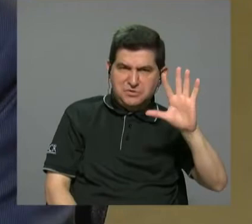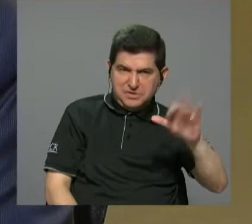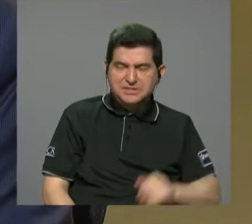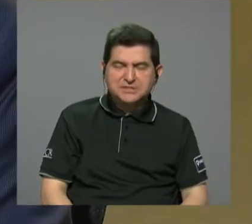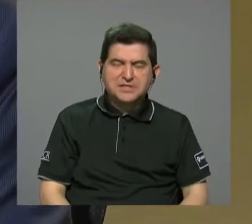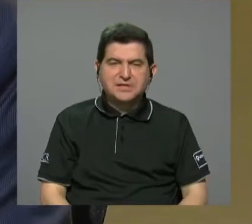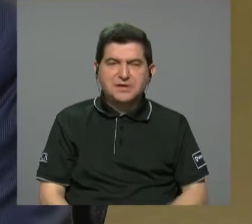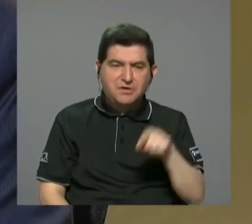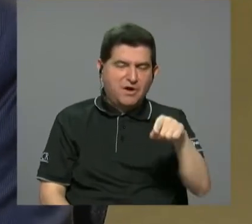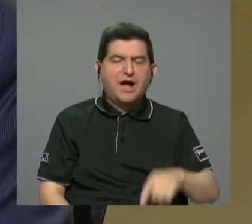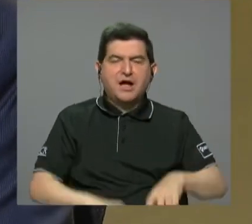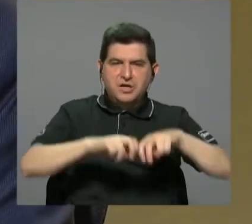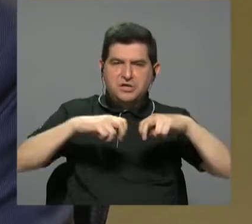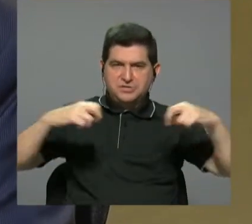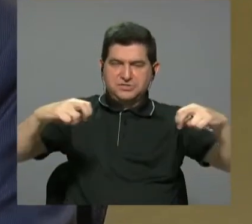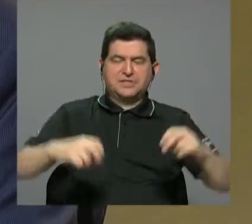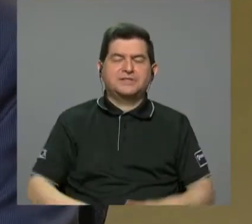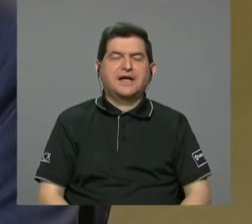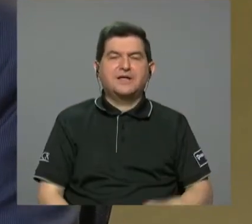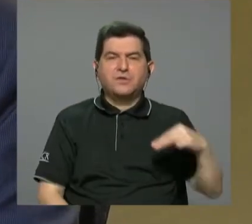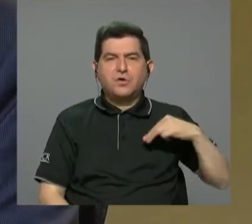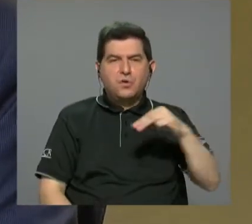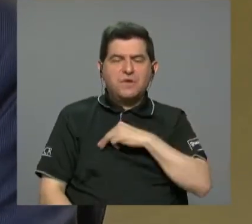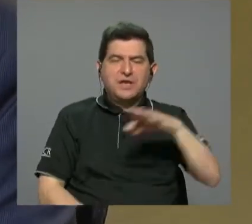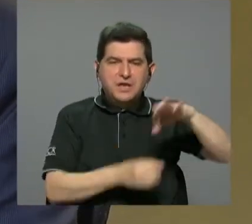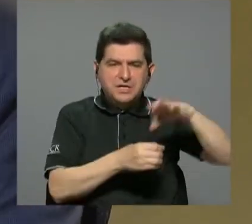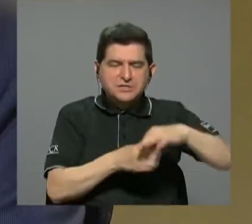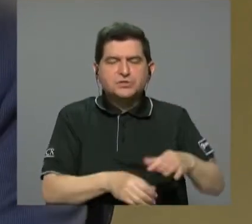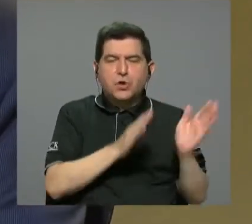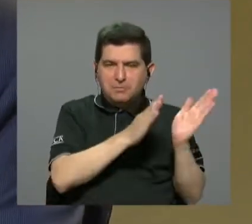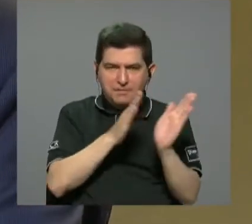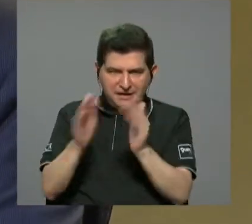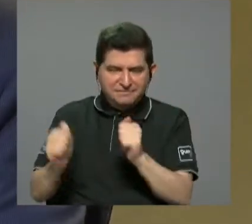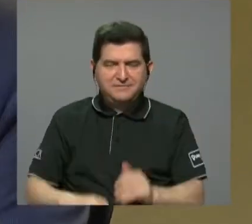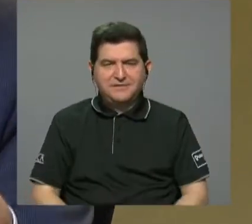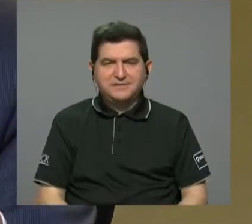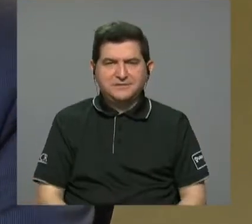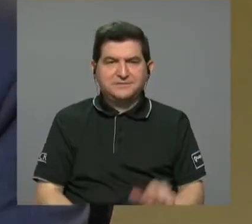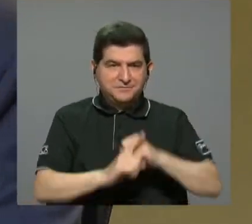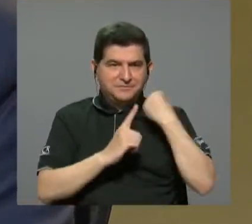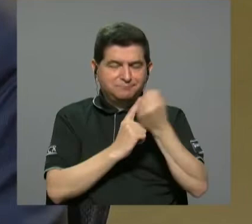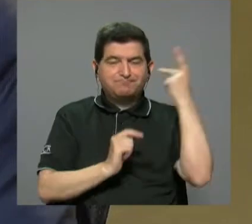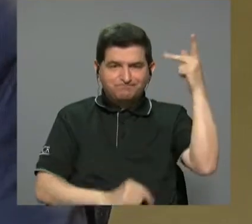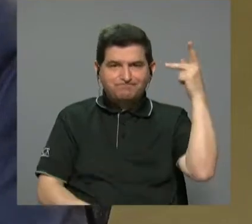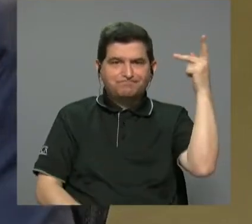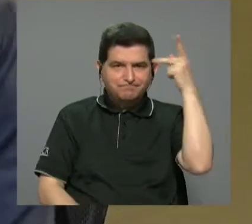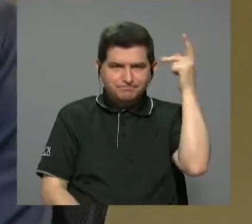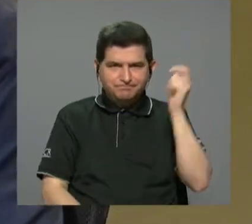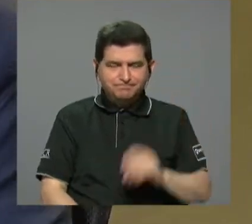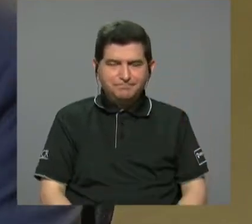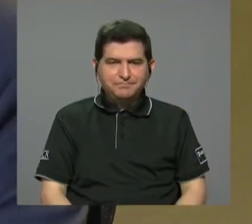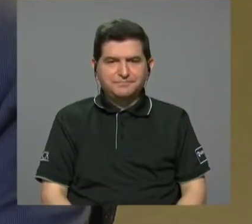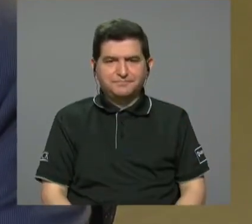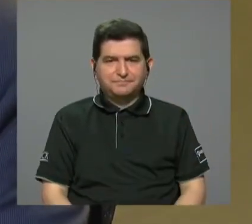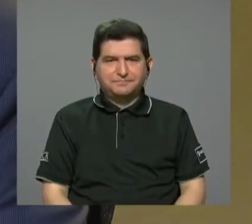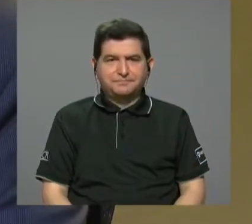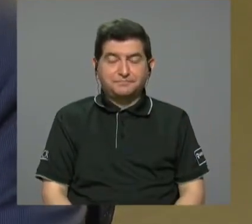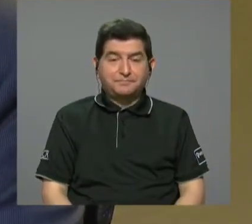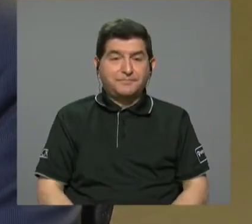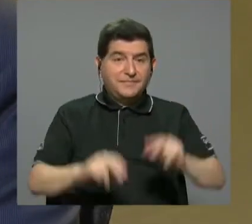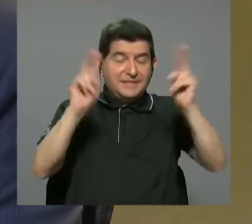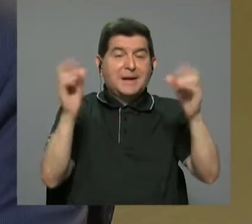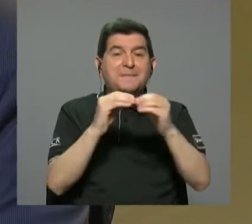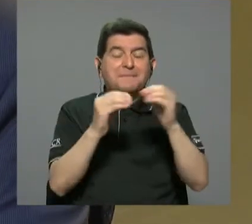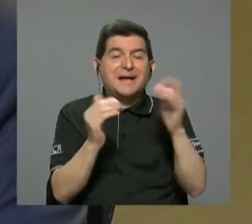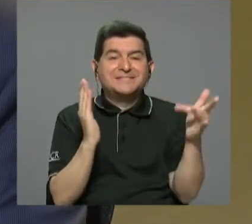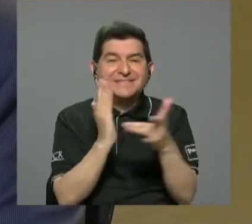ahí en la silla estaban sentados el ministro de Agricultura, el de Planificación, entonces era una cuestión muy política. Ahora se tiende a un tema mucho más